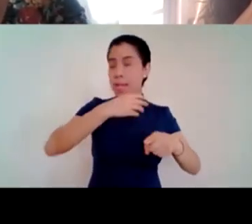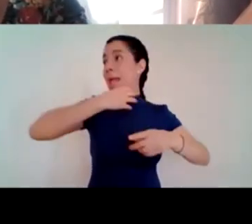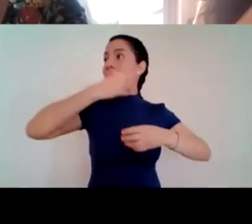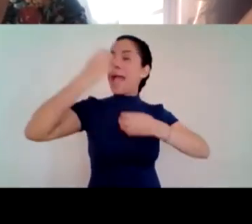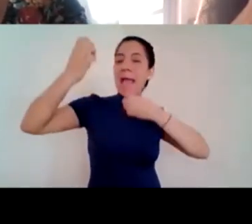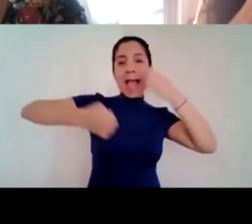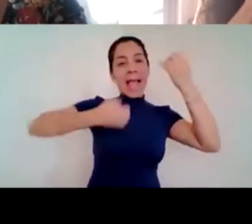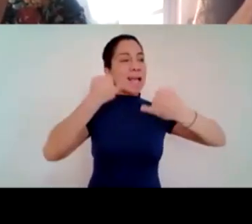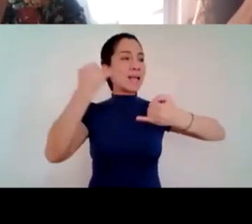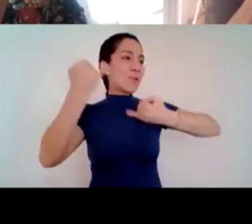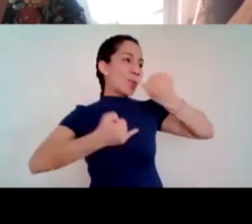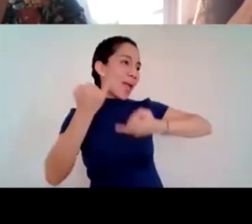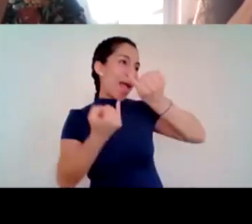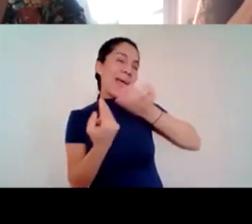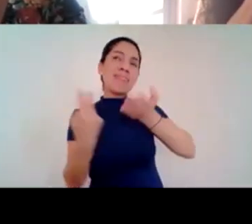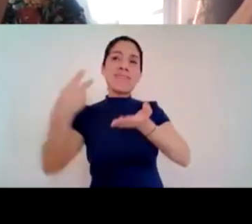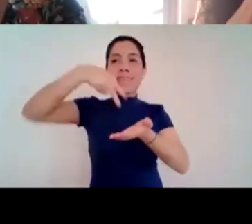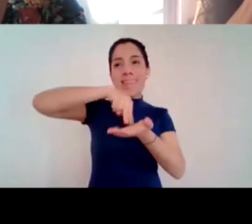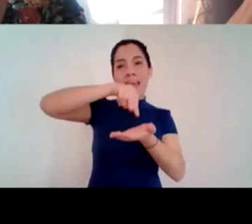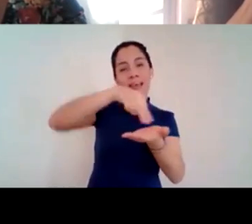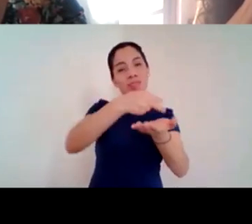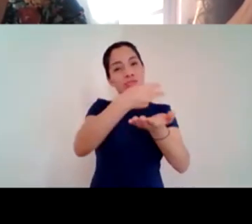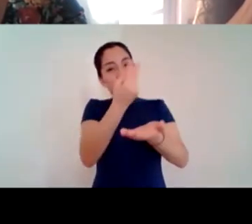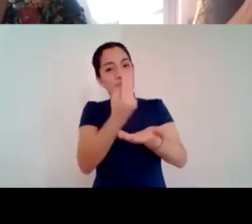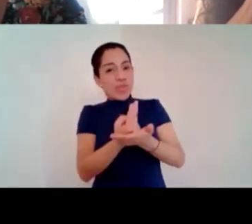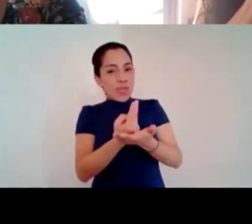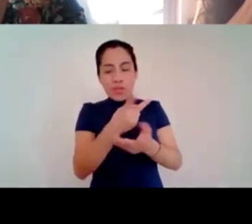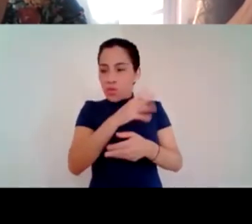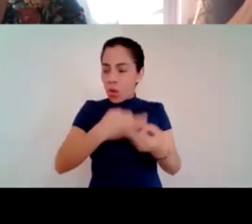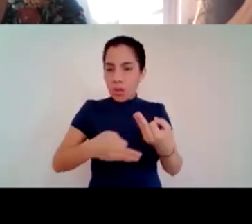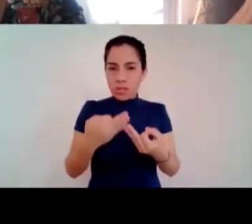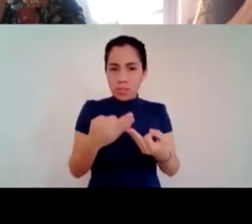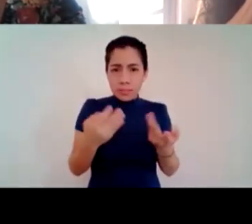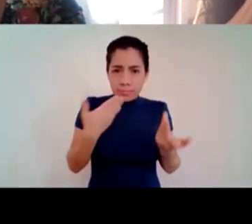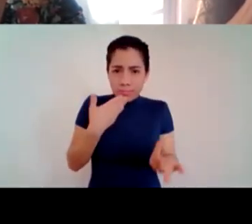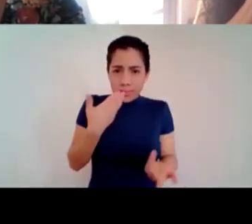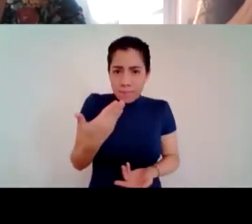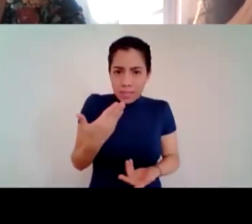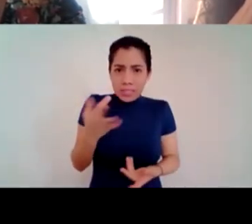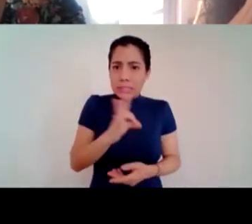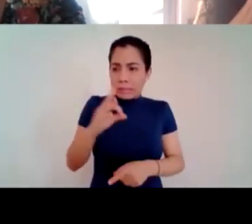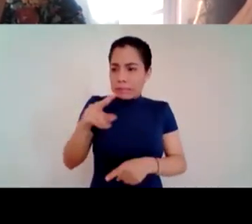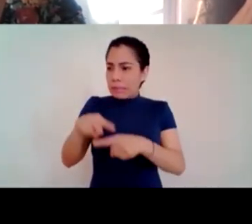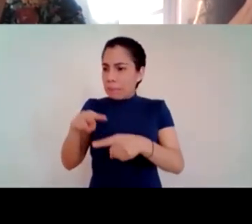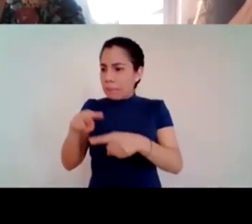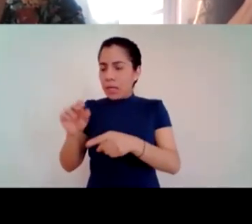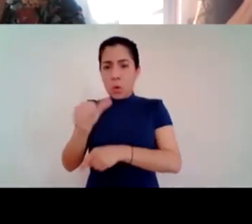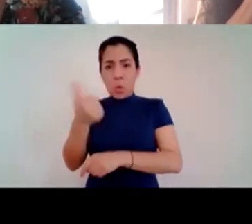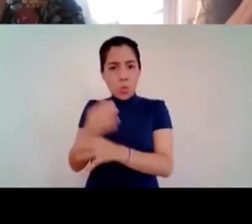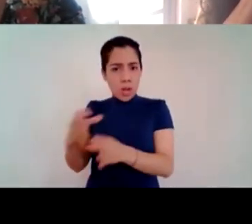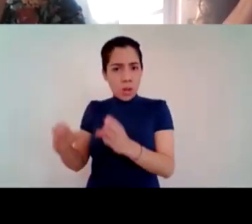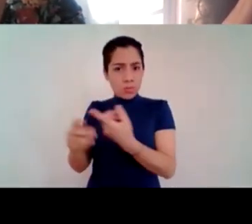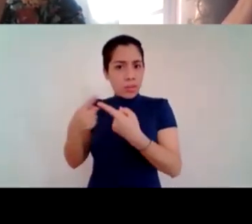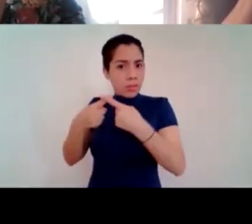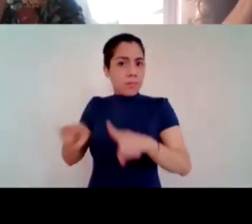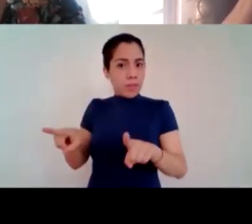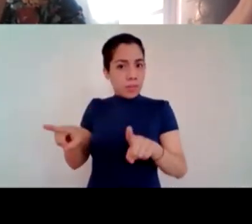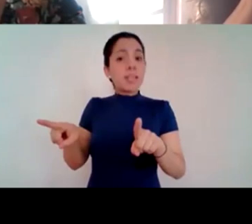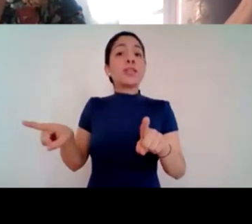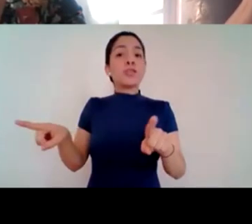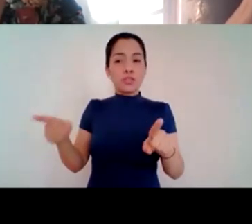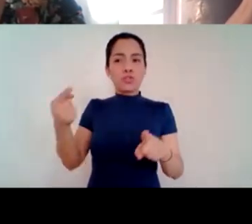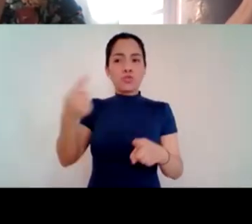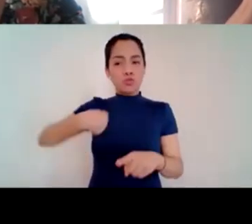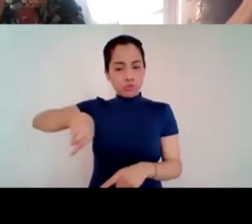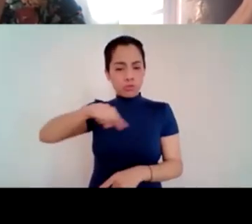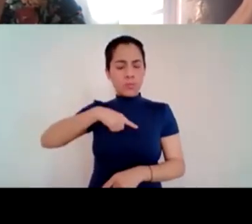parándose de cabeza si no está en el parque tal vez haga otra cosa entonces yo creo que algo muy importante es que empecemos a revisar